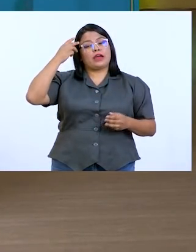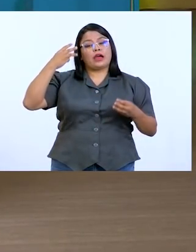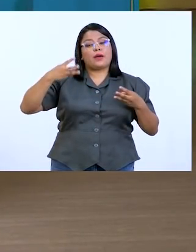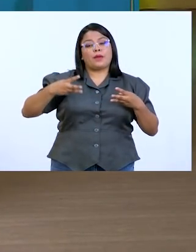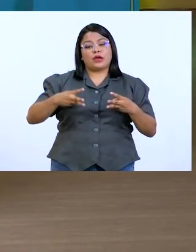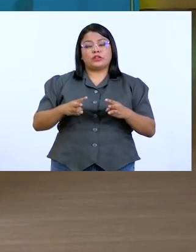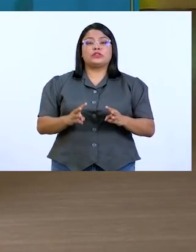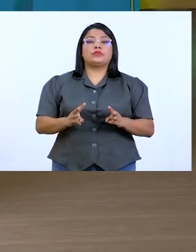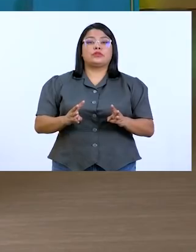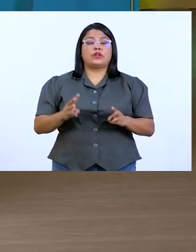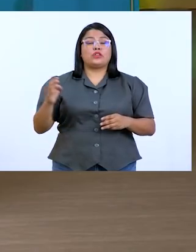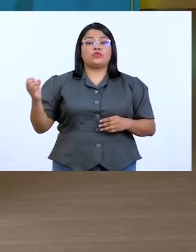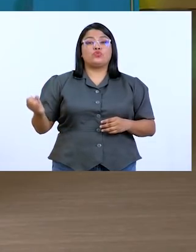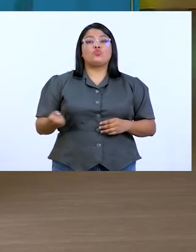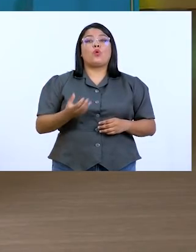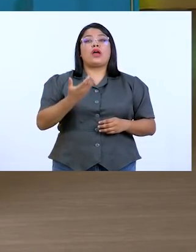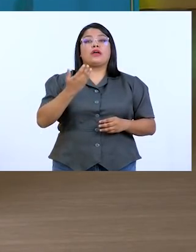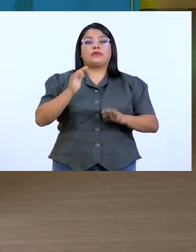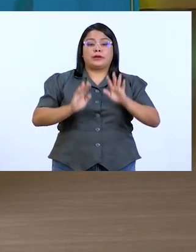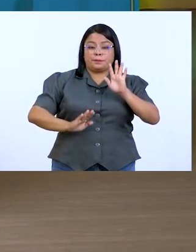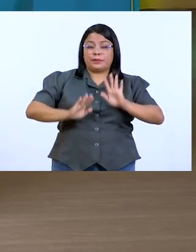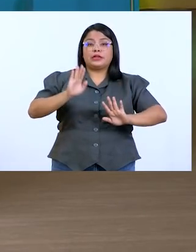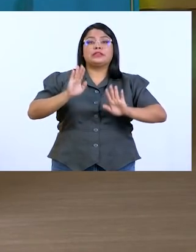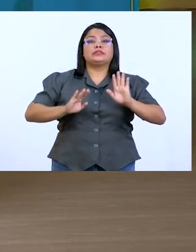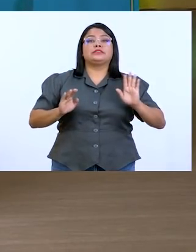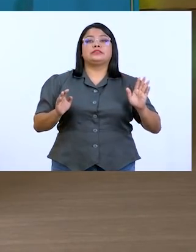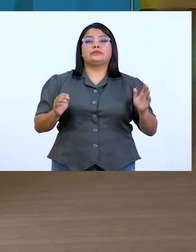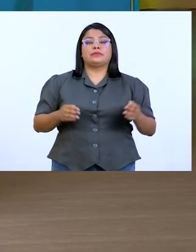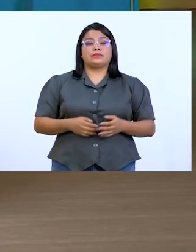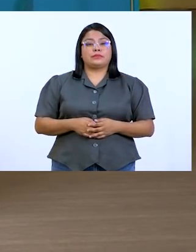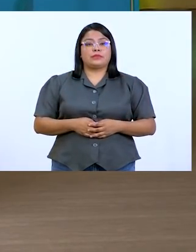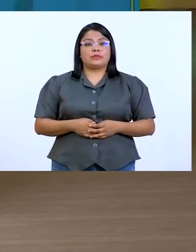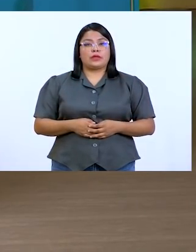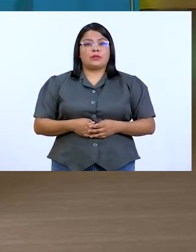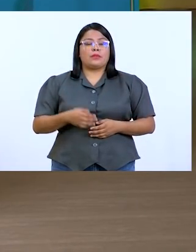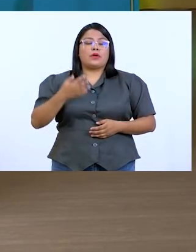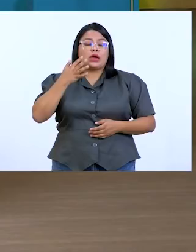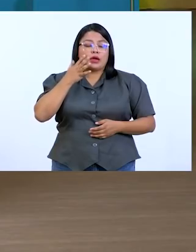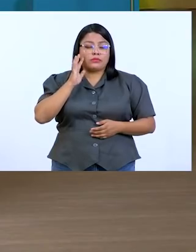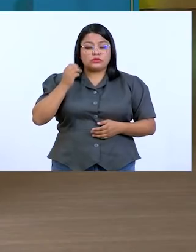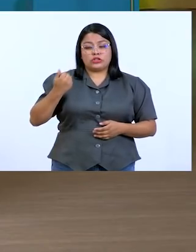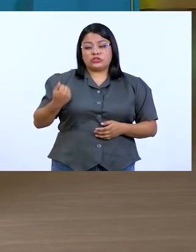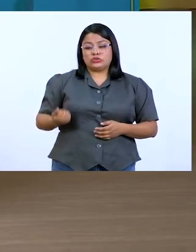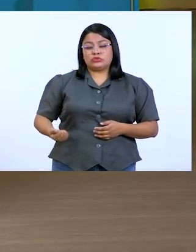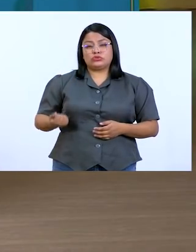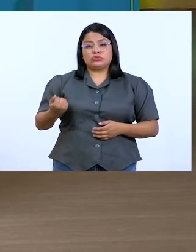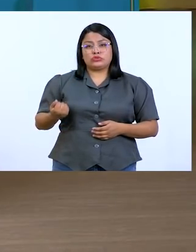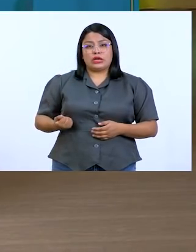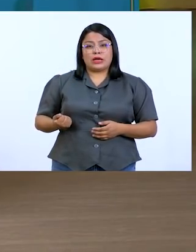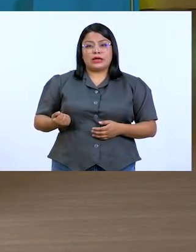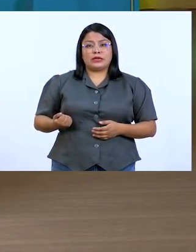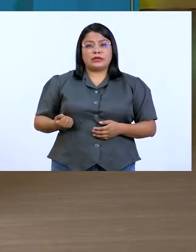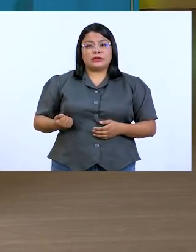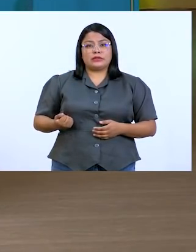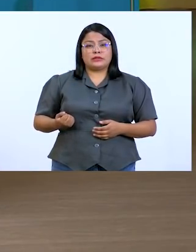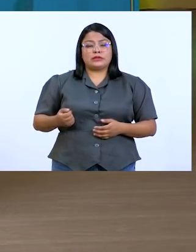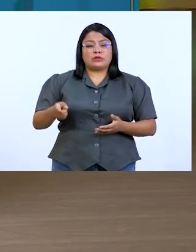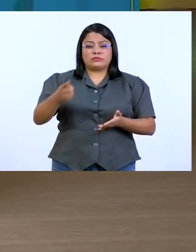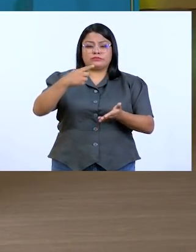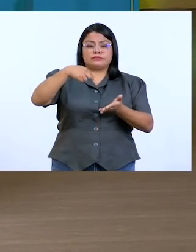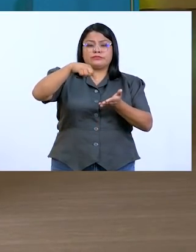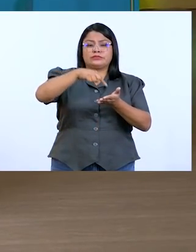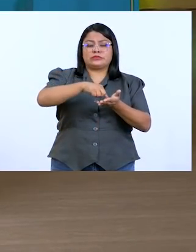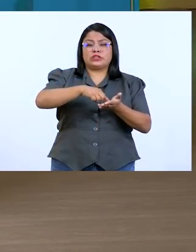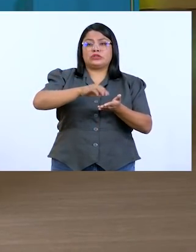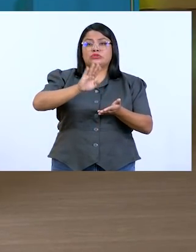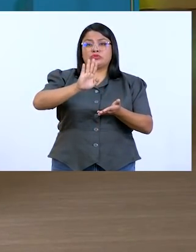una metodología innovadora y participativa, que sitúe al estudiante como protagonista de